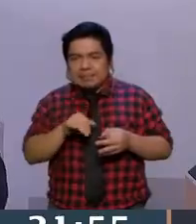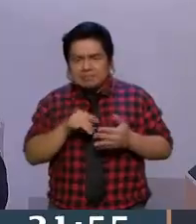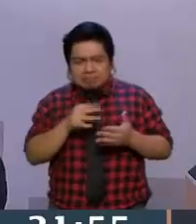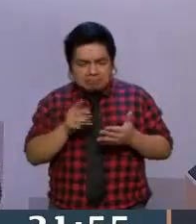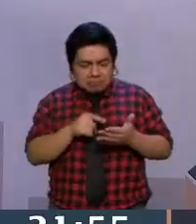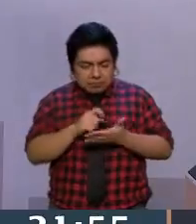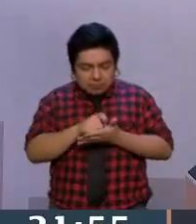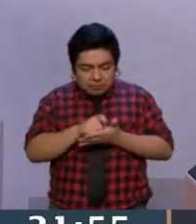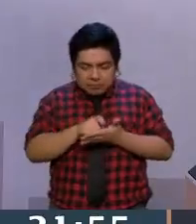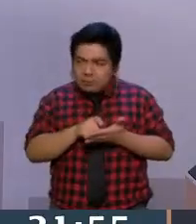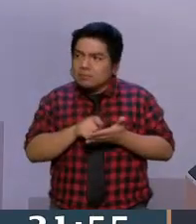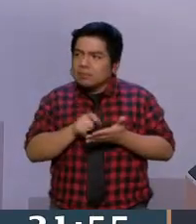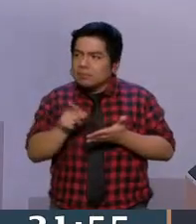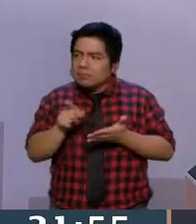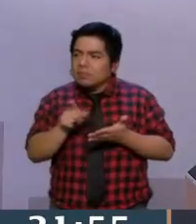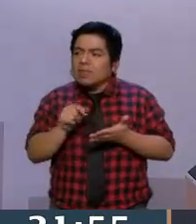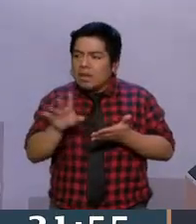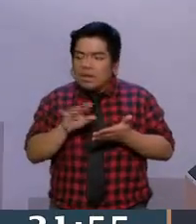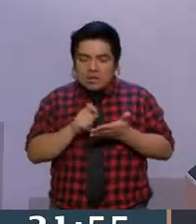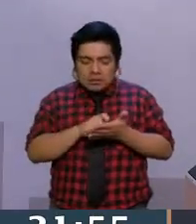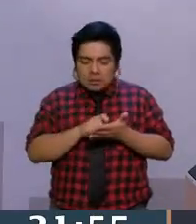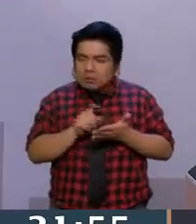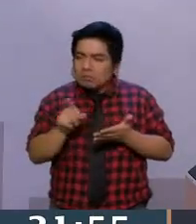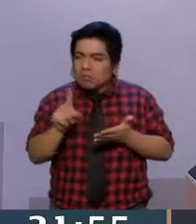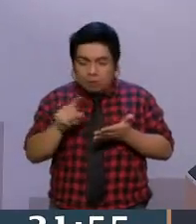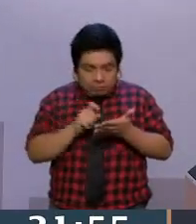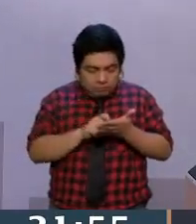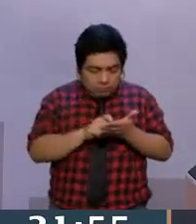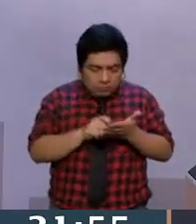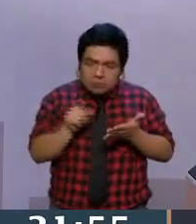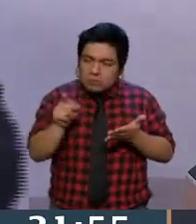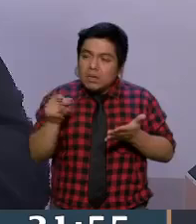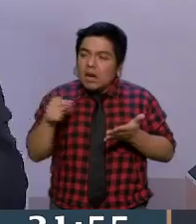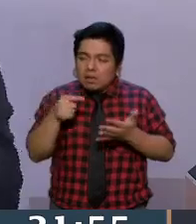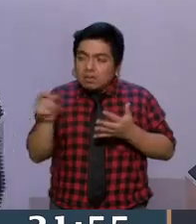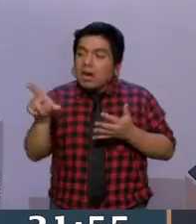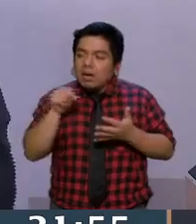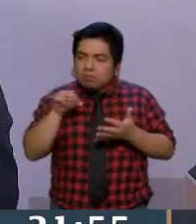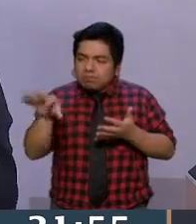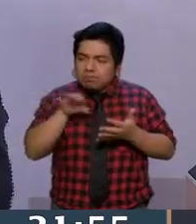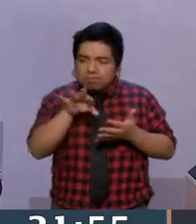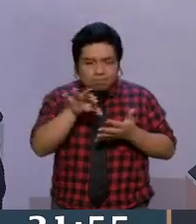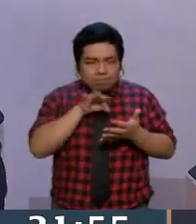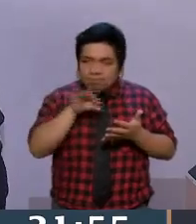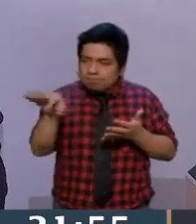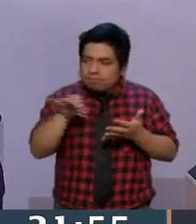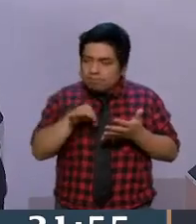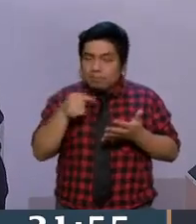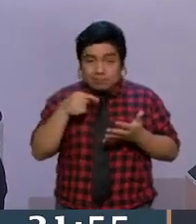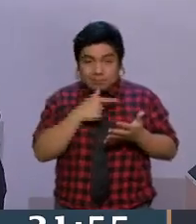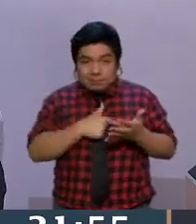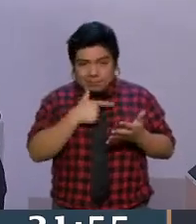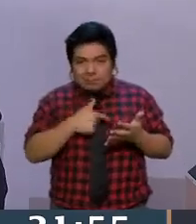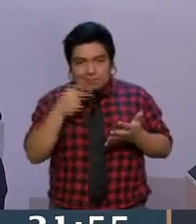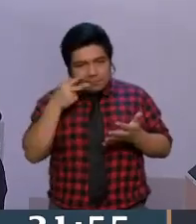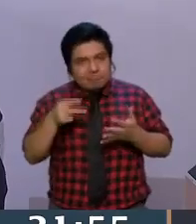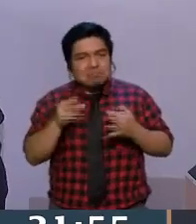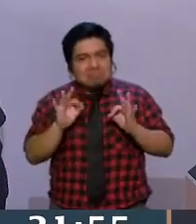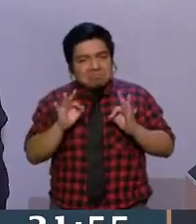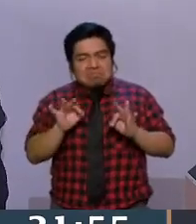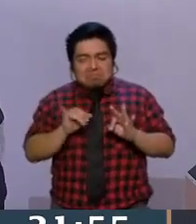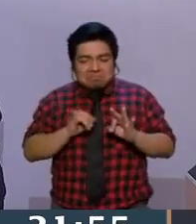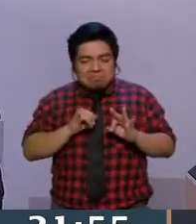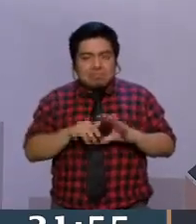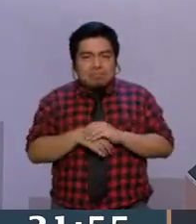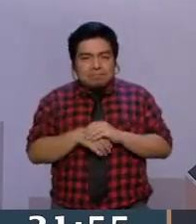literalmente tomando notas de, a ver, este ya lo leí, este no, a ver esa referencia de dónde viene, cachando cosas. Y este es un ejercicio que me parece también muy, muy